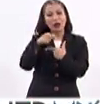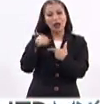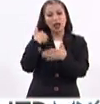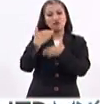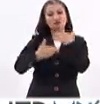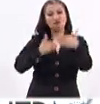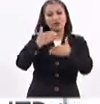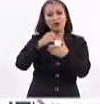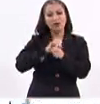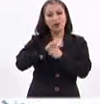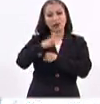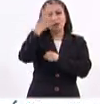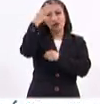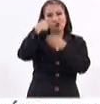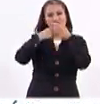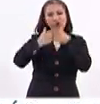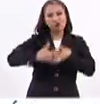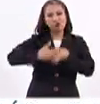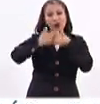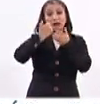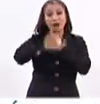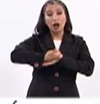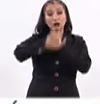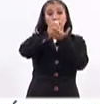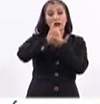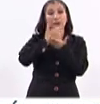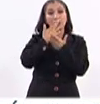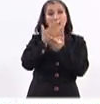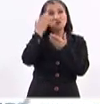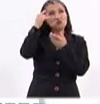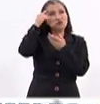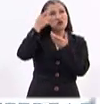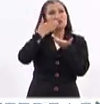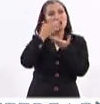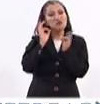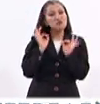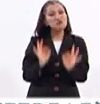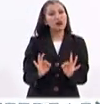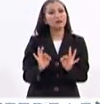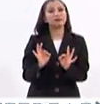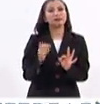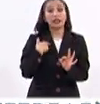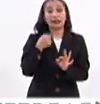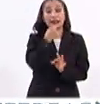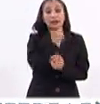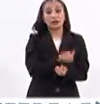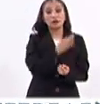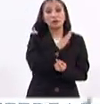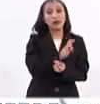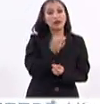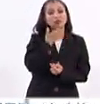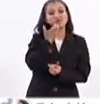el procesamiento de la información. Eso le ayuda a tener una plasticidad cerebral en el cual el niño va a